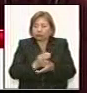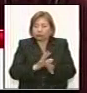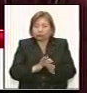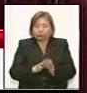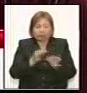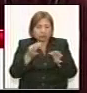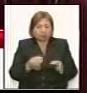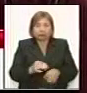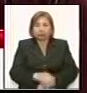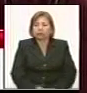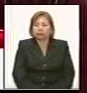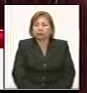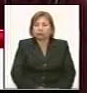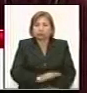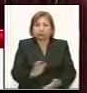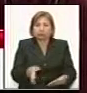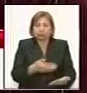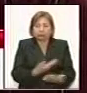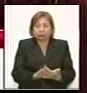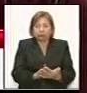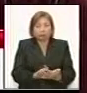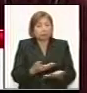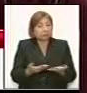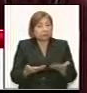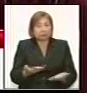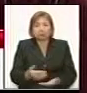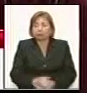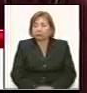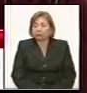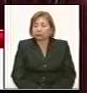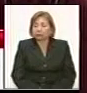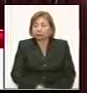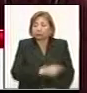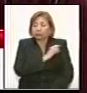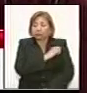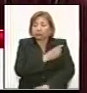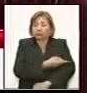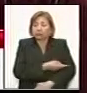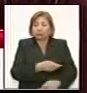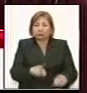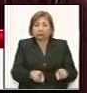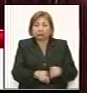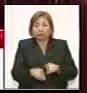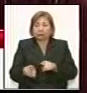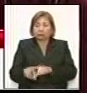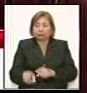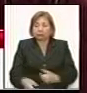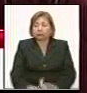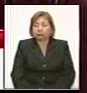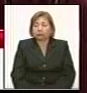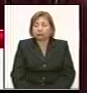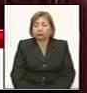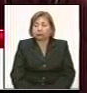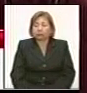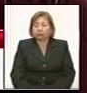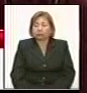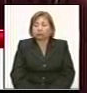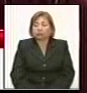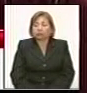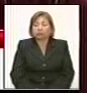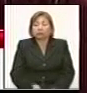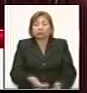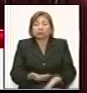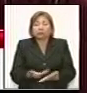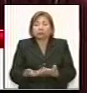muy decidida en toda la medida, naturalmente, de nuestra propia fortaleza. Y también, lo suelen decir los interlocutores,